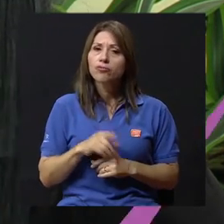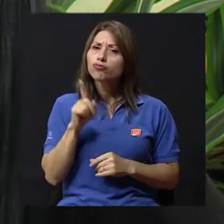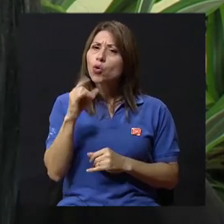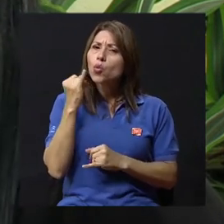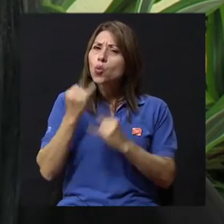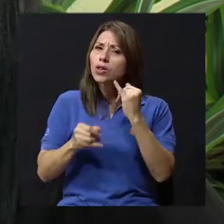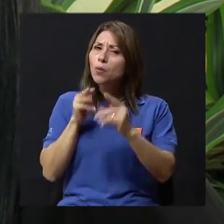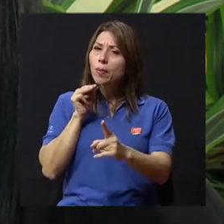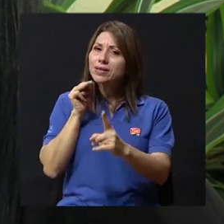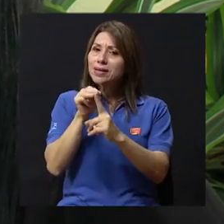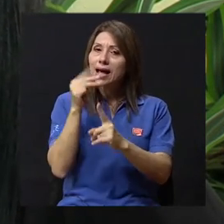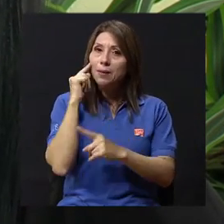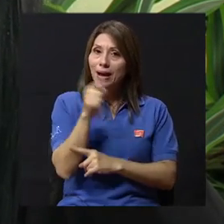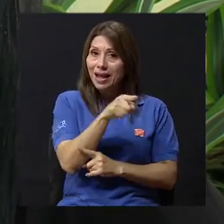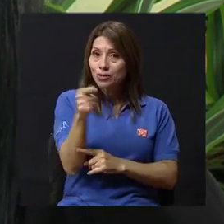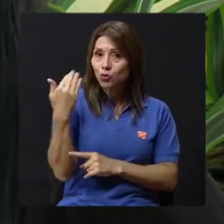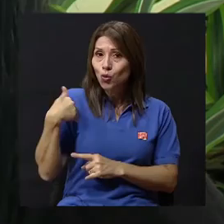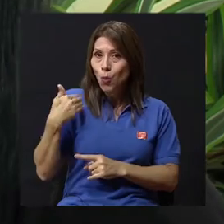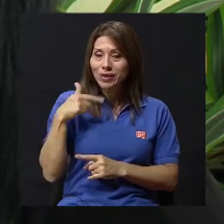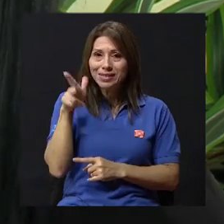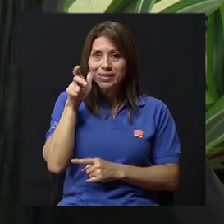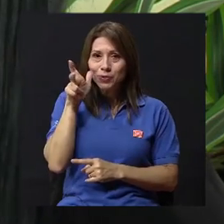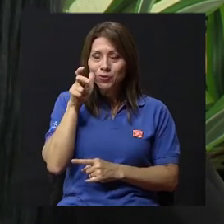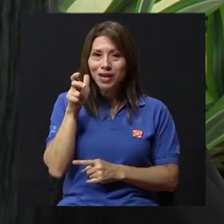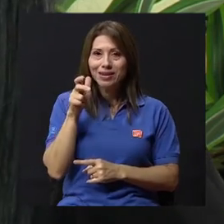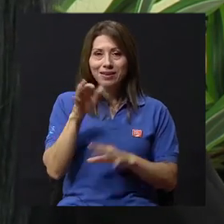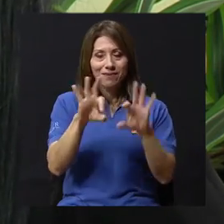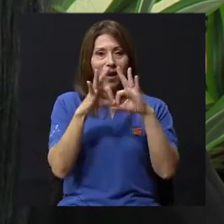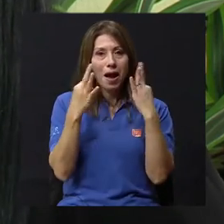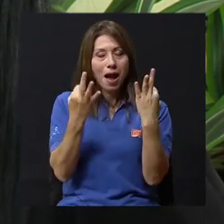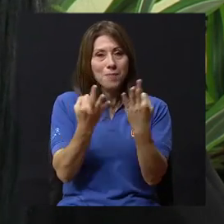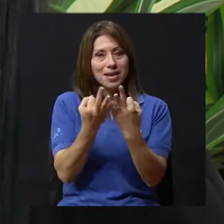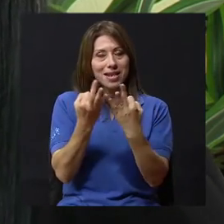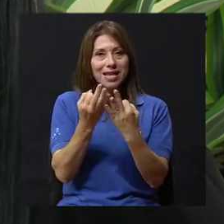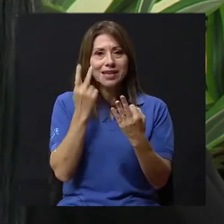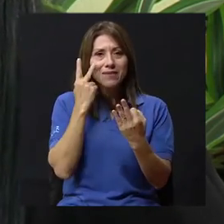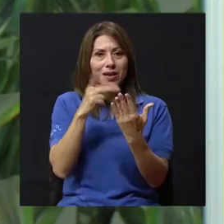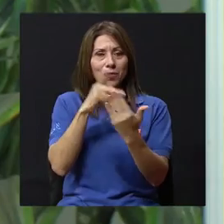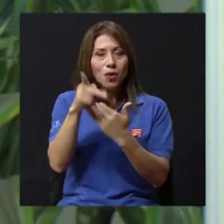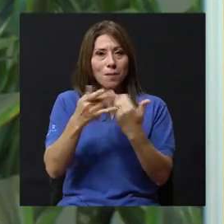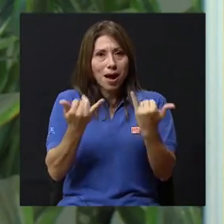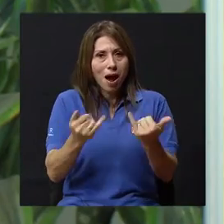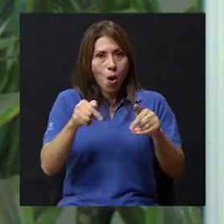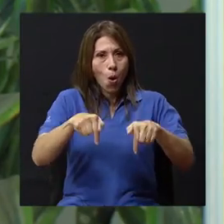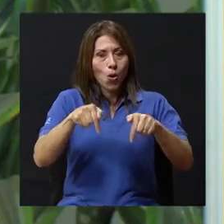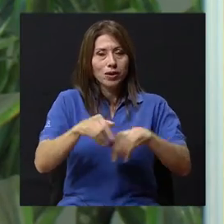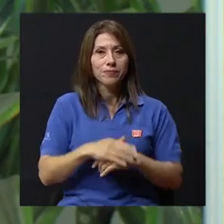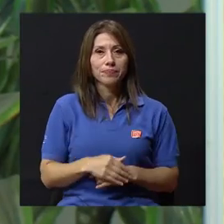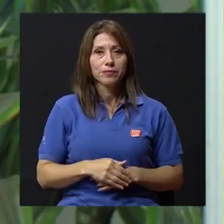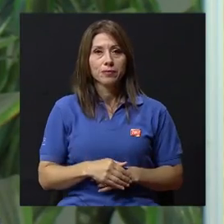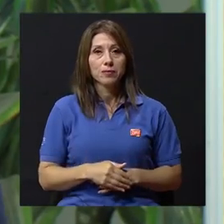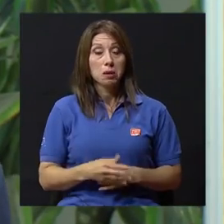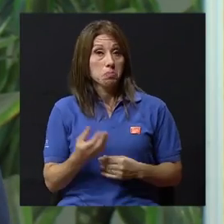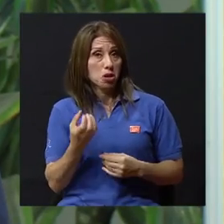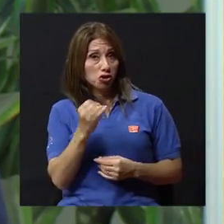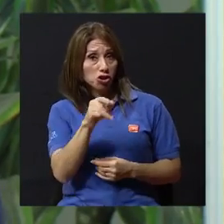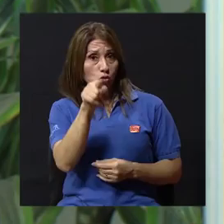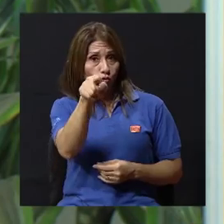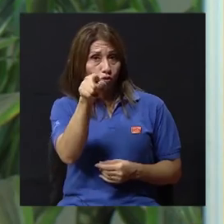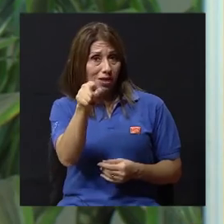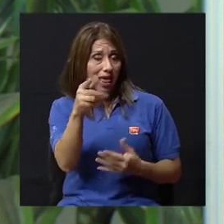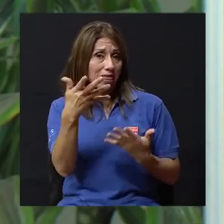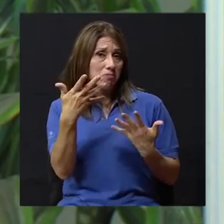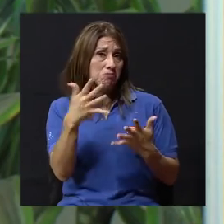mensaje para esos hombres que nos escuchan y esas familias que nos escuchan hoy, que nos ven hoy? Bueno, si usted está en una